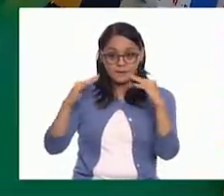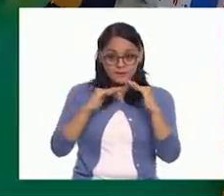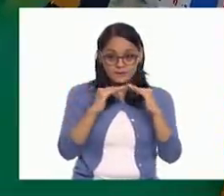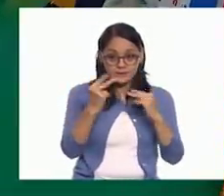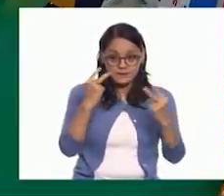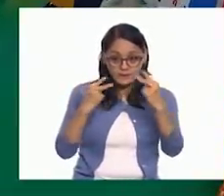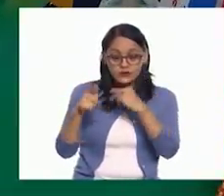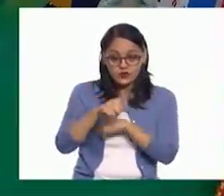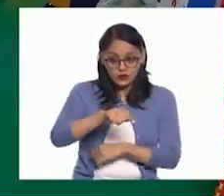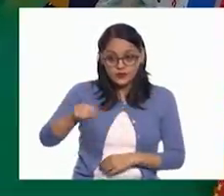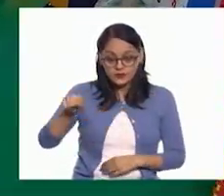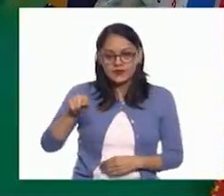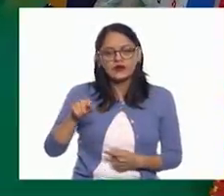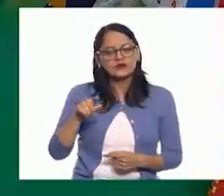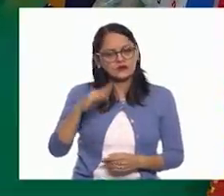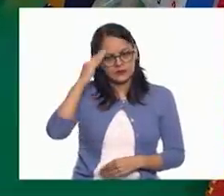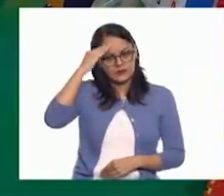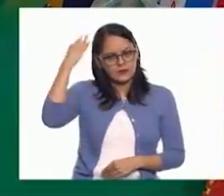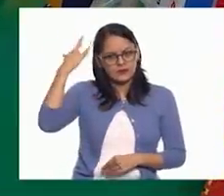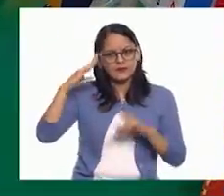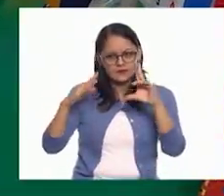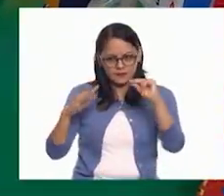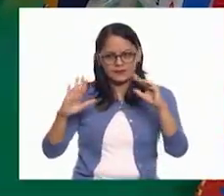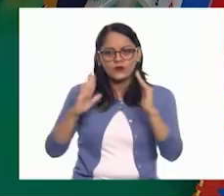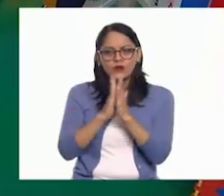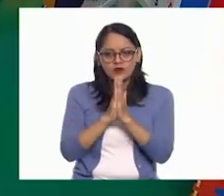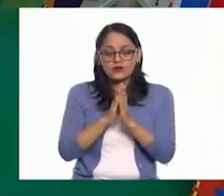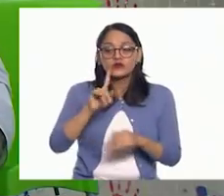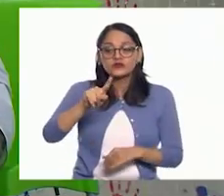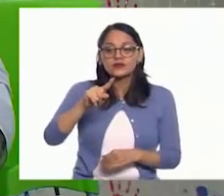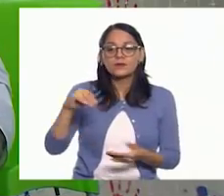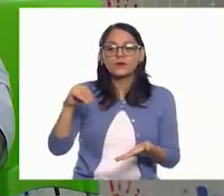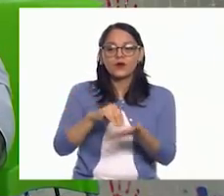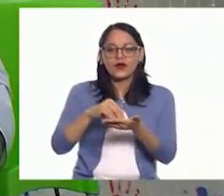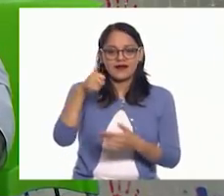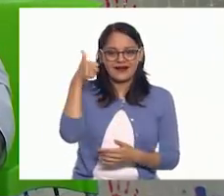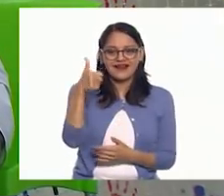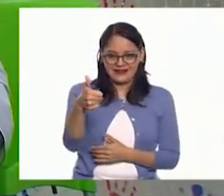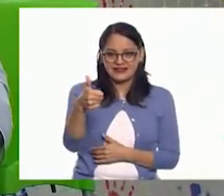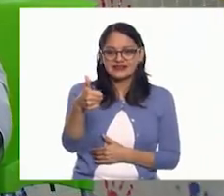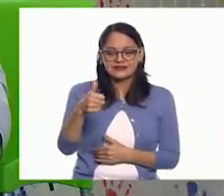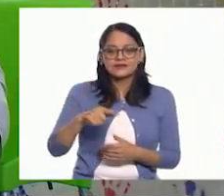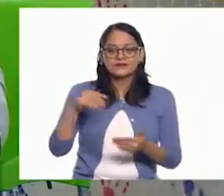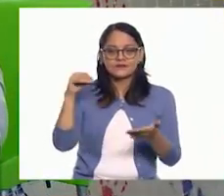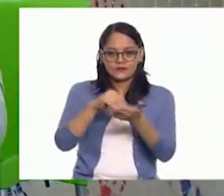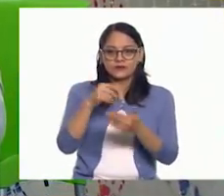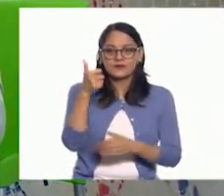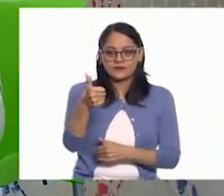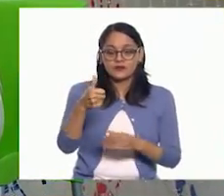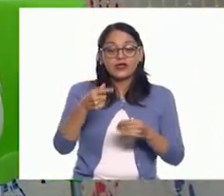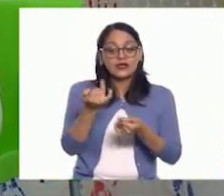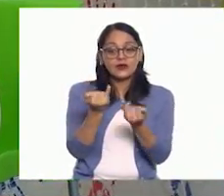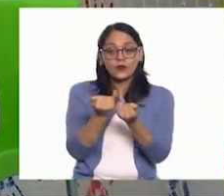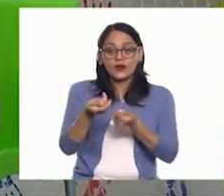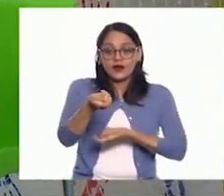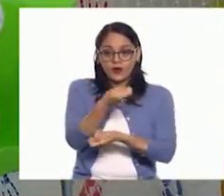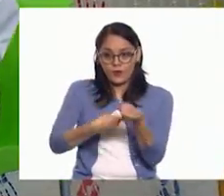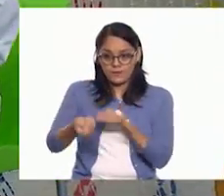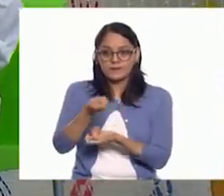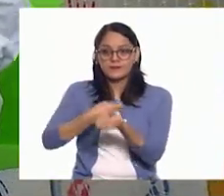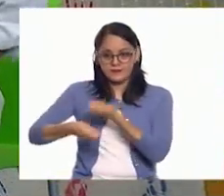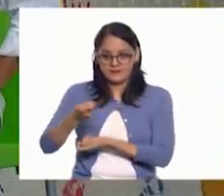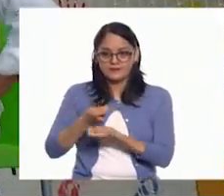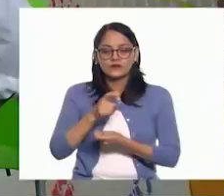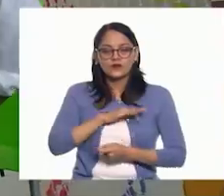escuchando que no se les olvide mandar un like, compartirlo y comentar en el podcast.